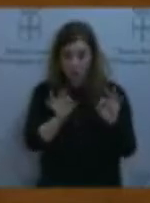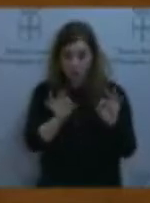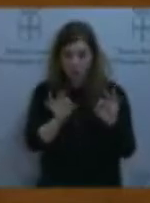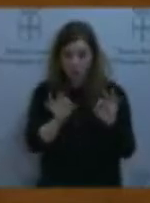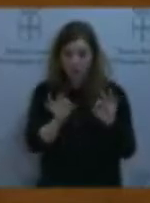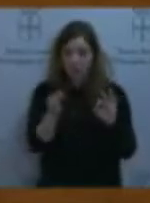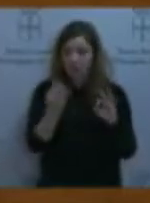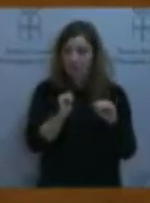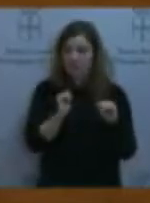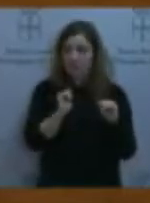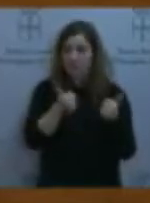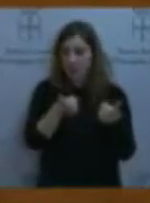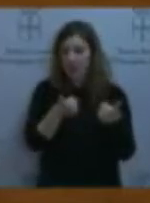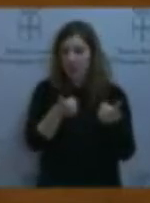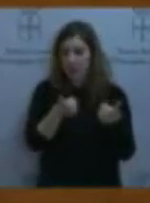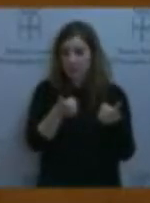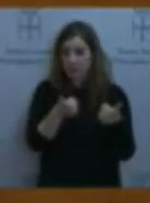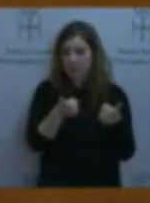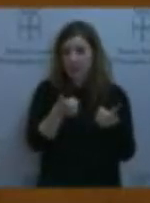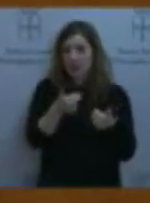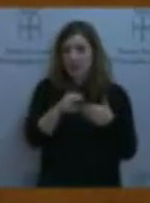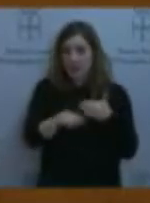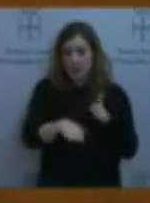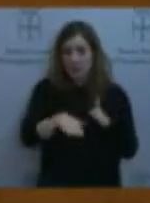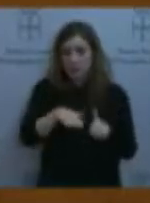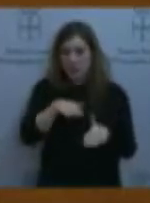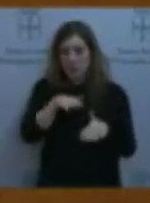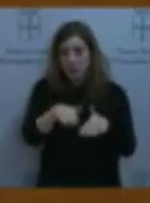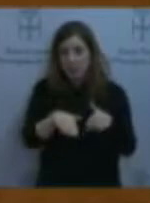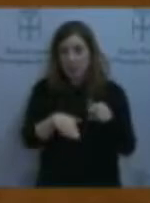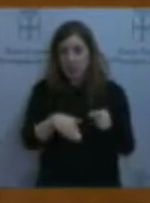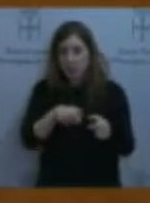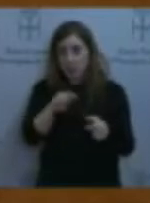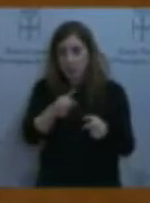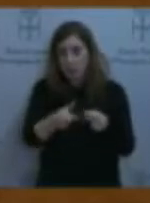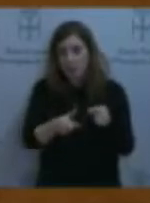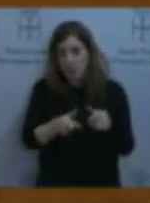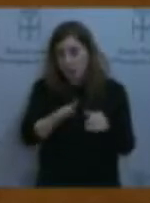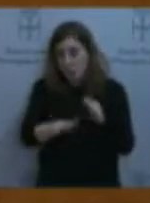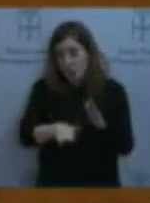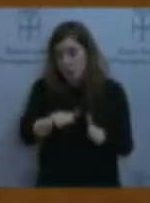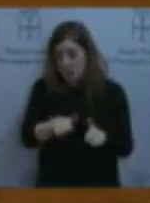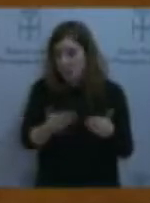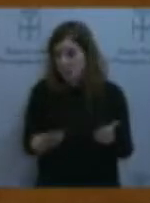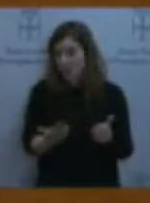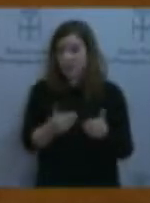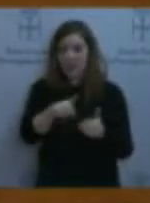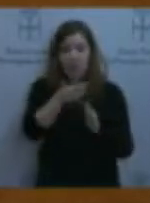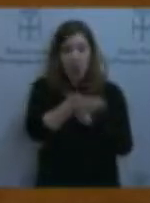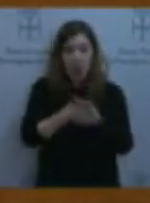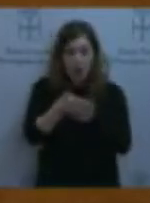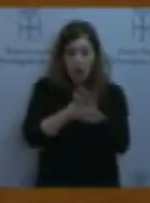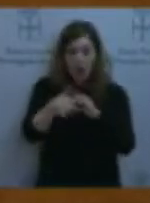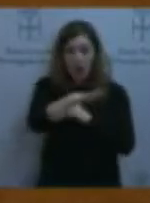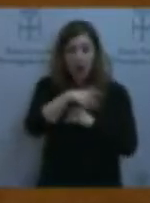los bordes y por las piezas de las esquinas. Y esto falar del medio rural asturiano, y falar del campo, y falar